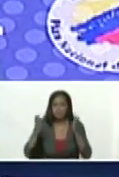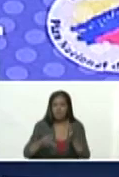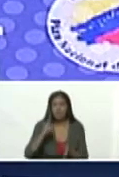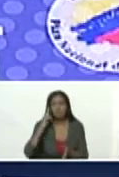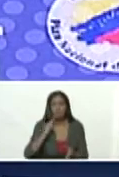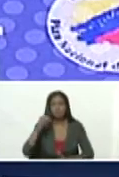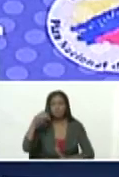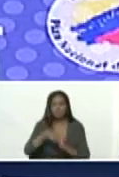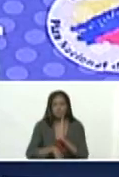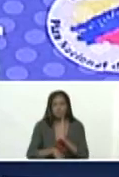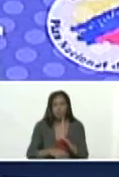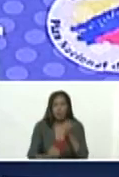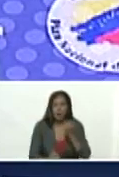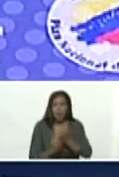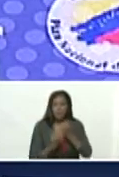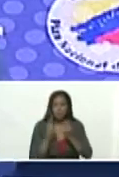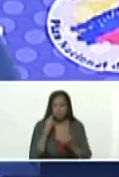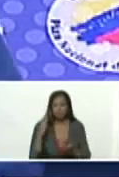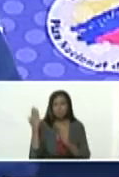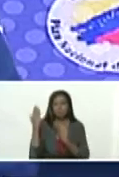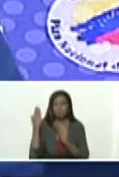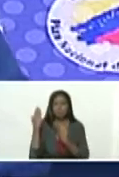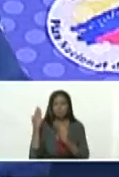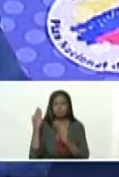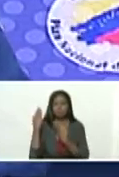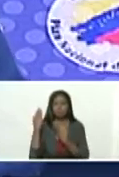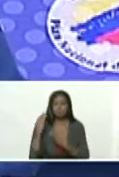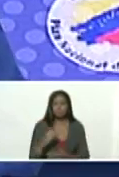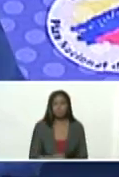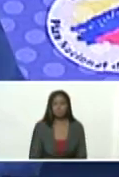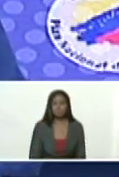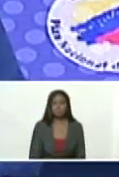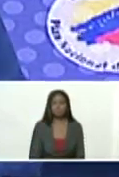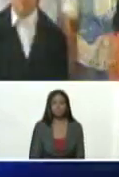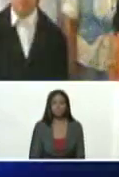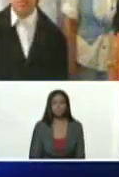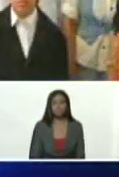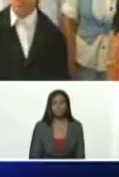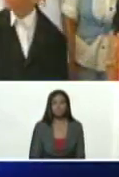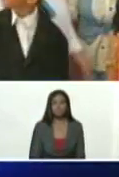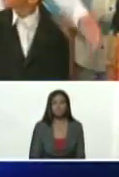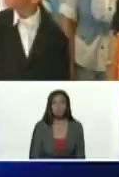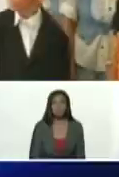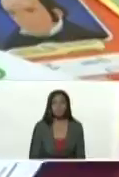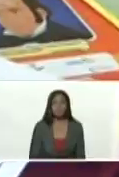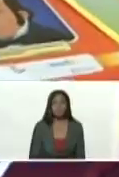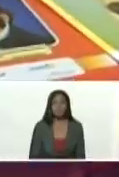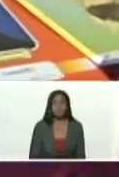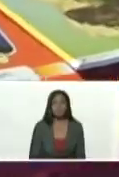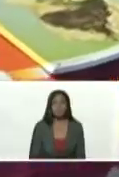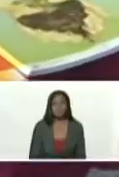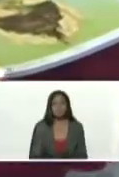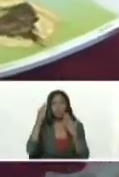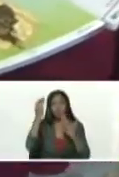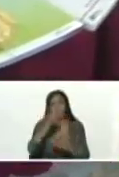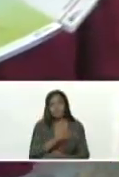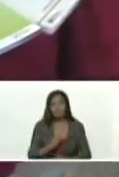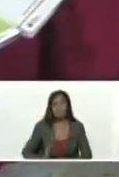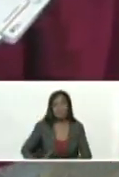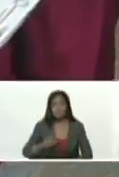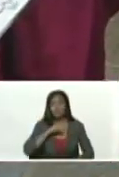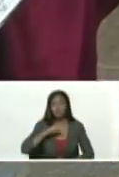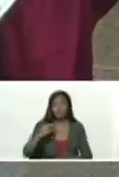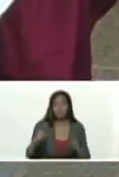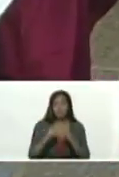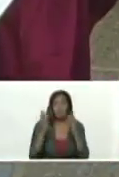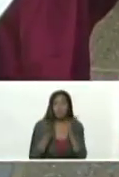y profundamente solidario. Adelante, viceministro Jorge Pérez. Saludos, presidente, pueblo de Venezuela. Nos encontramos en